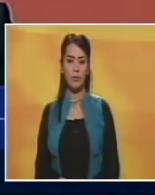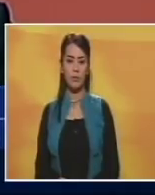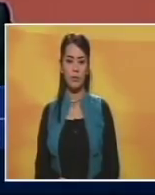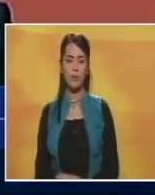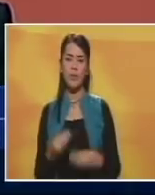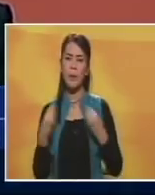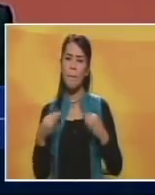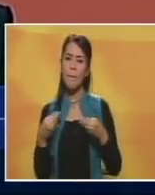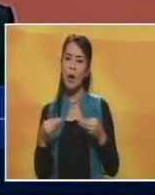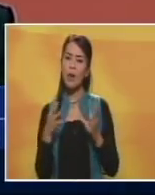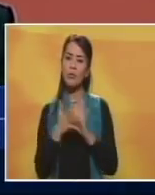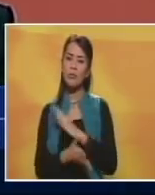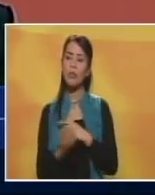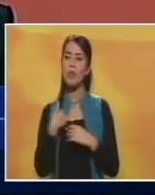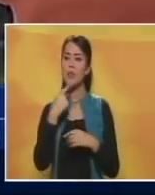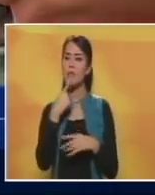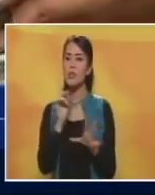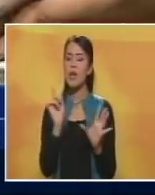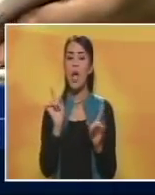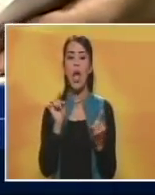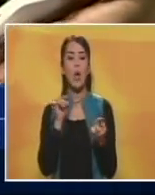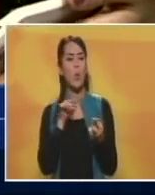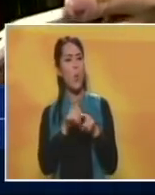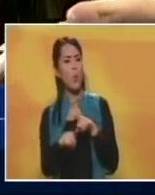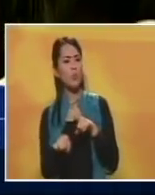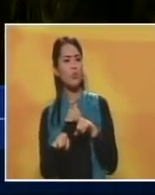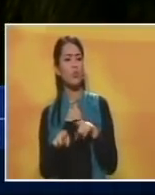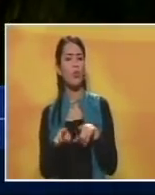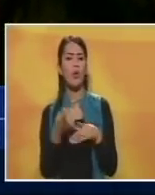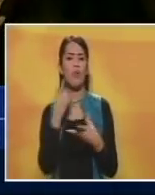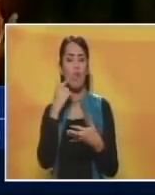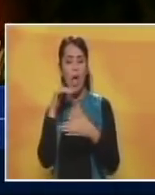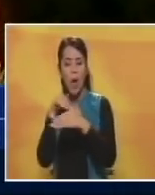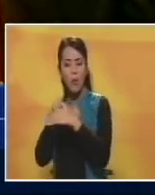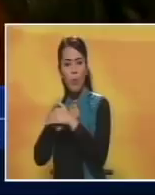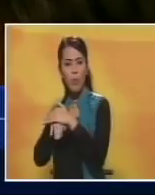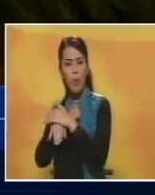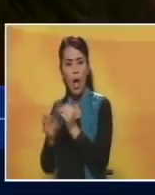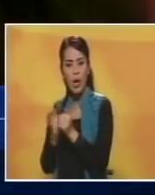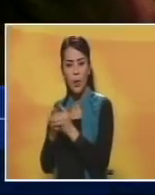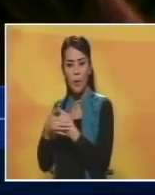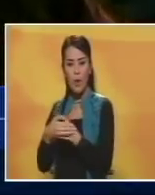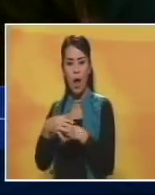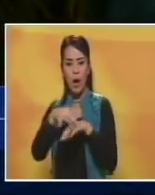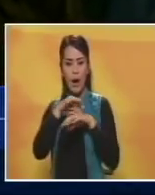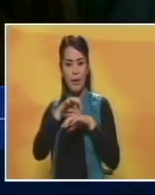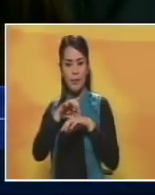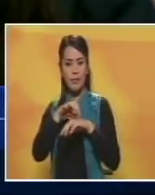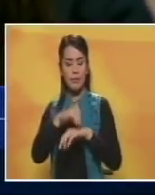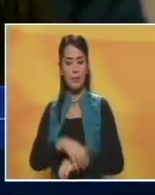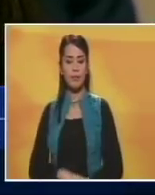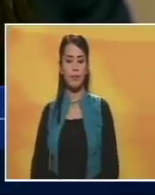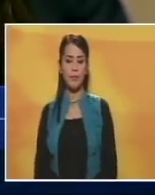para que no tengan excusas de haber escondido la carne.